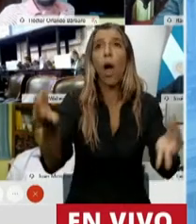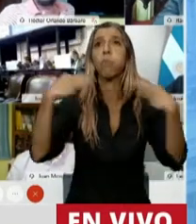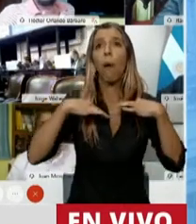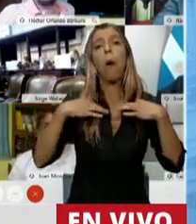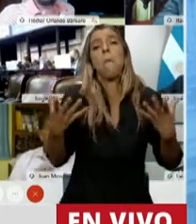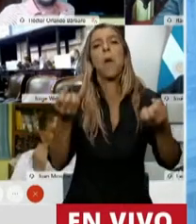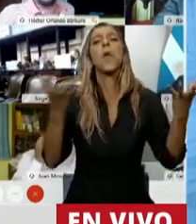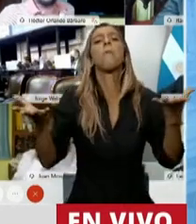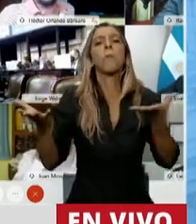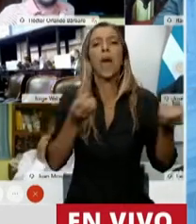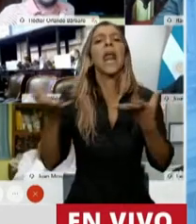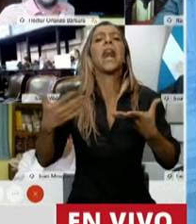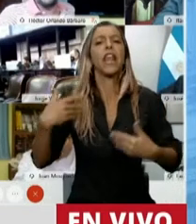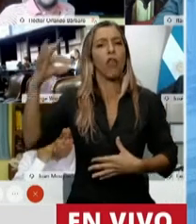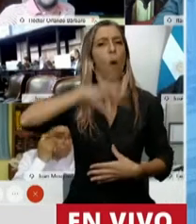presidente.